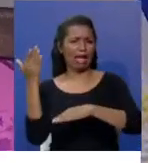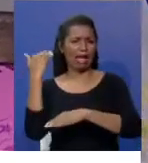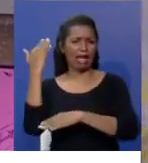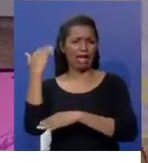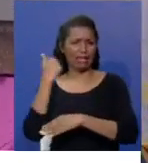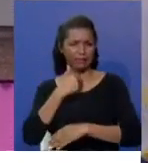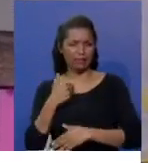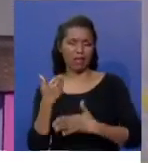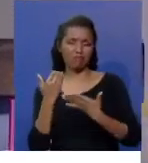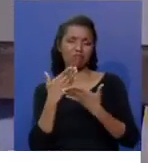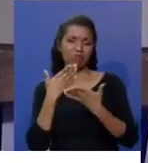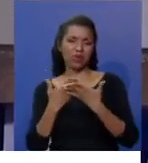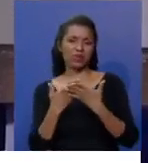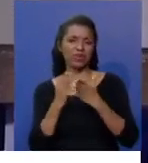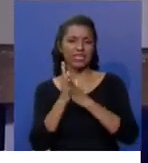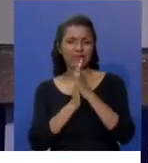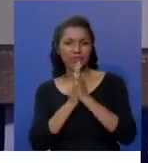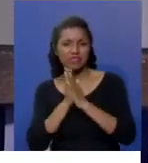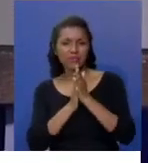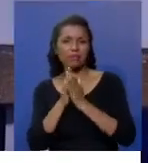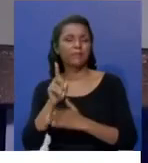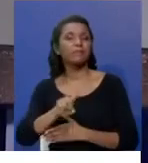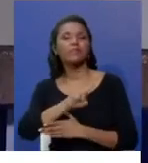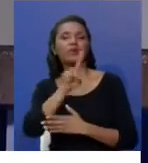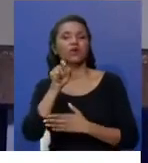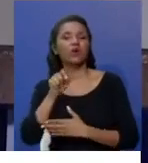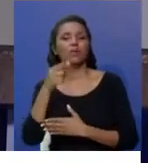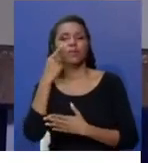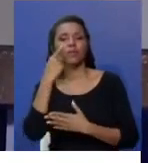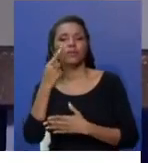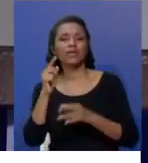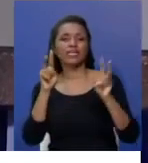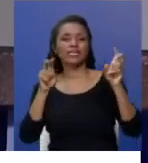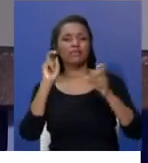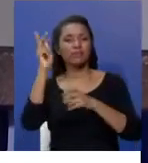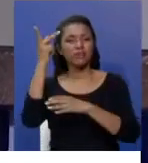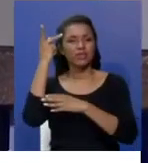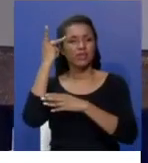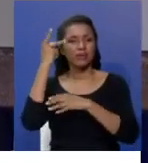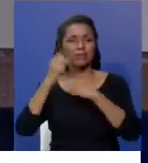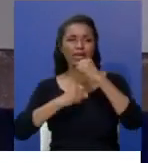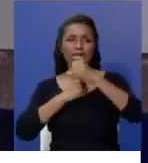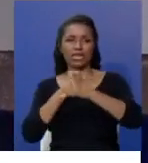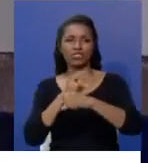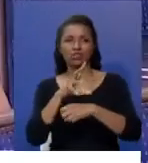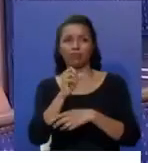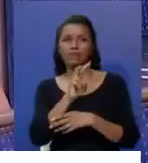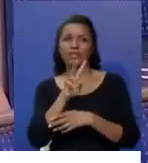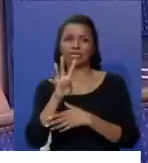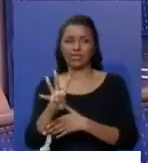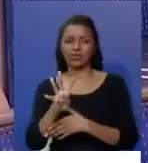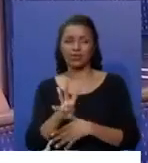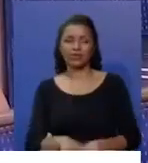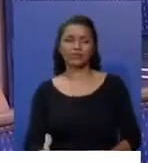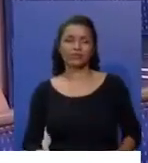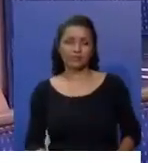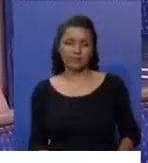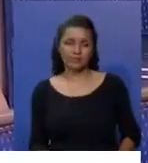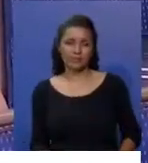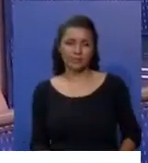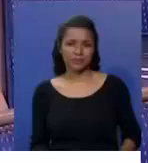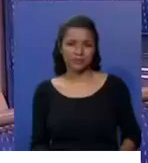su participación aprovechamos para consultarle cómo ve el panorama político para las elecciones de 2024, y esto fue lo que